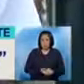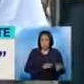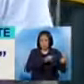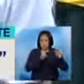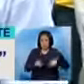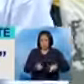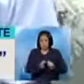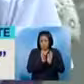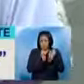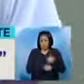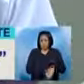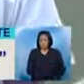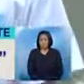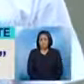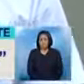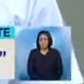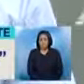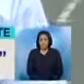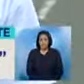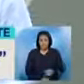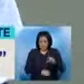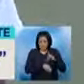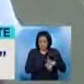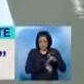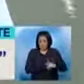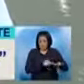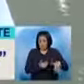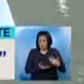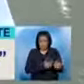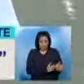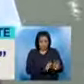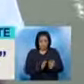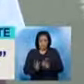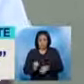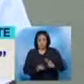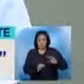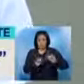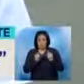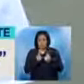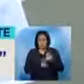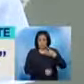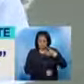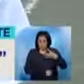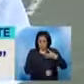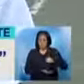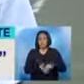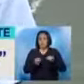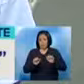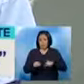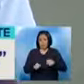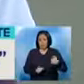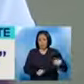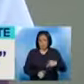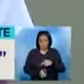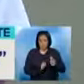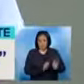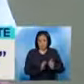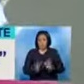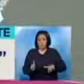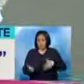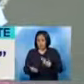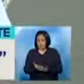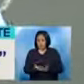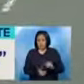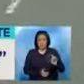Venimos de Surco, de acá. Ahora, ustedes desde temprano están ya organizando el bloque 4, que es el de distritos. Sí, nos estamos organizando por orden de llegada.